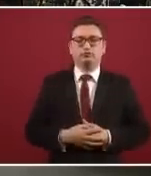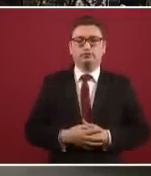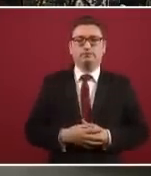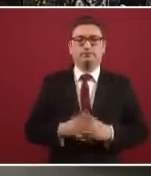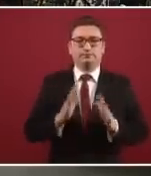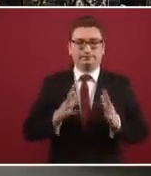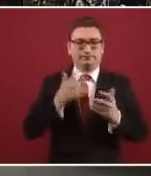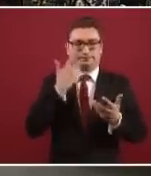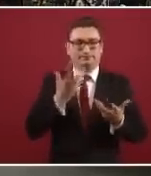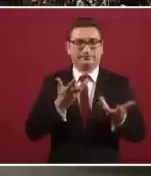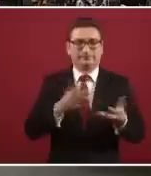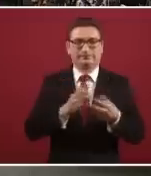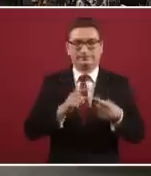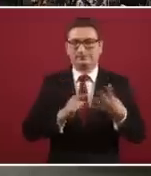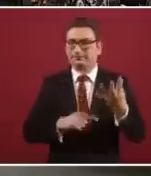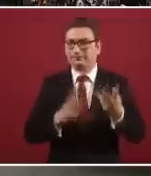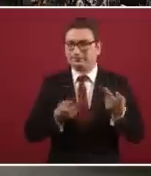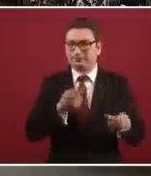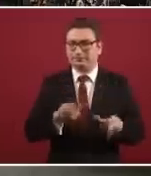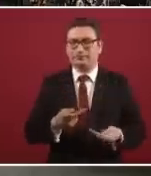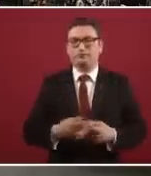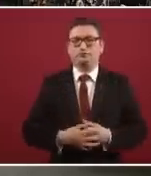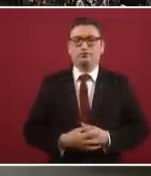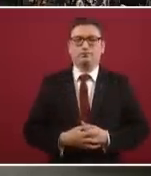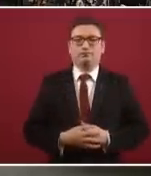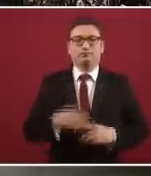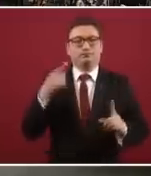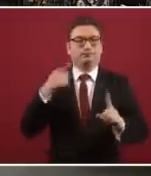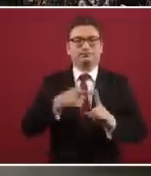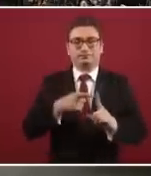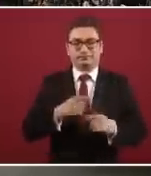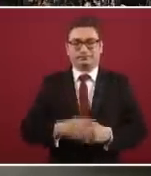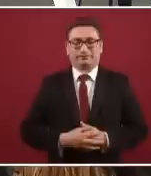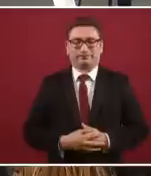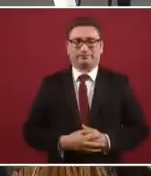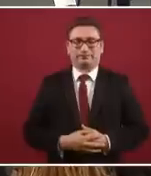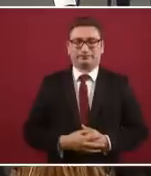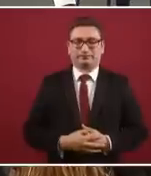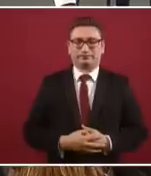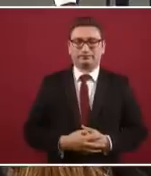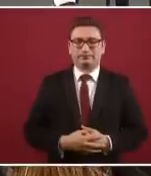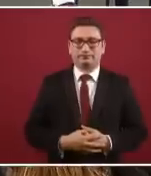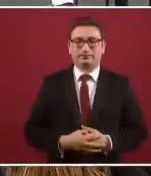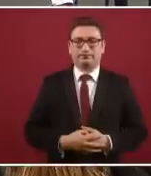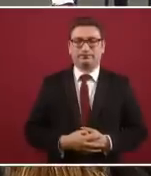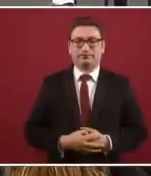quieren entrar al grano que lo demás